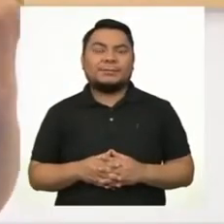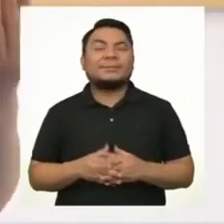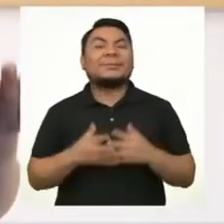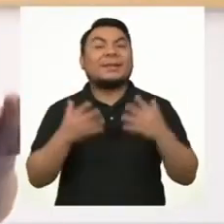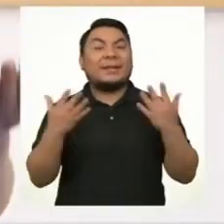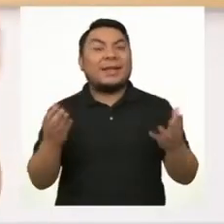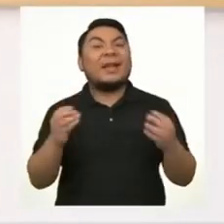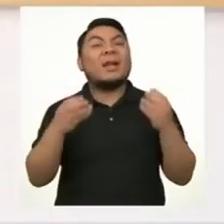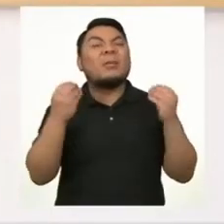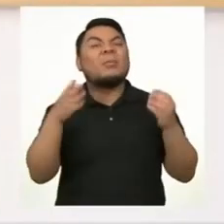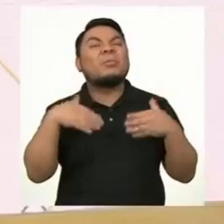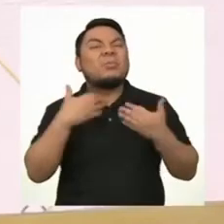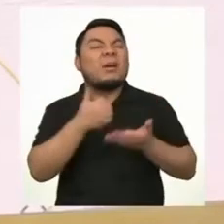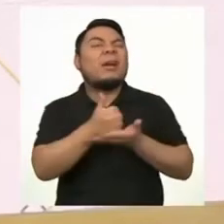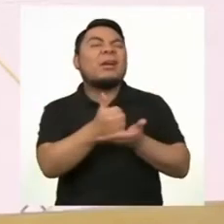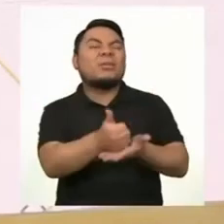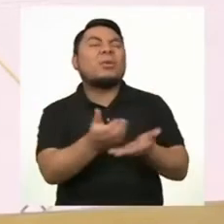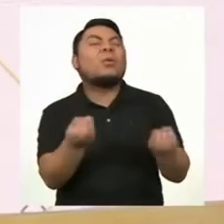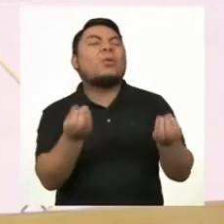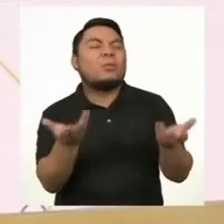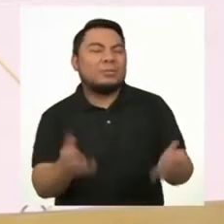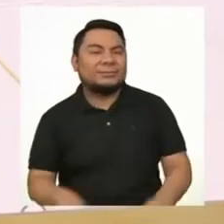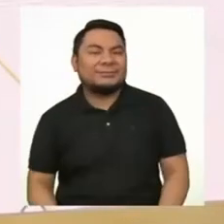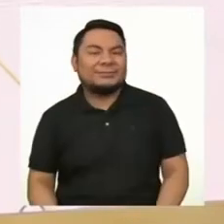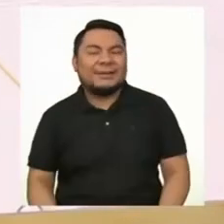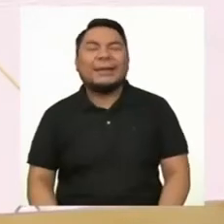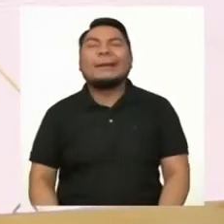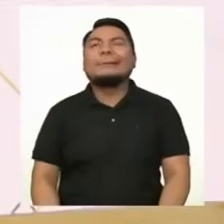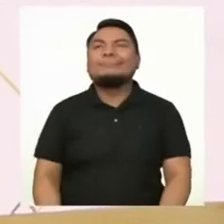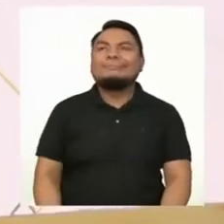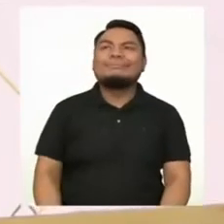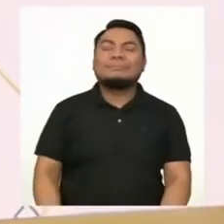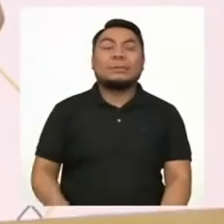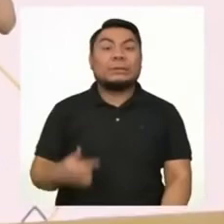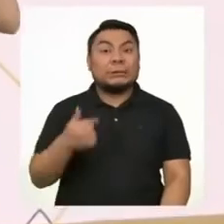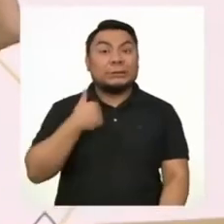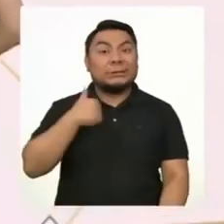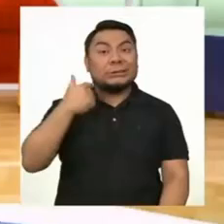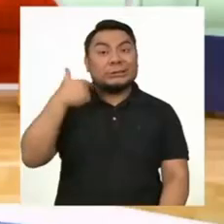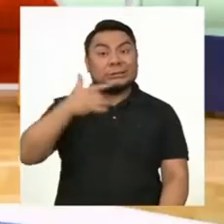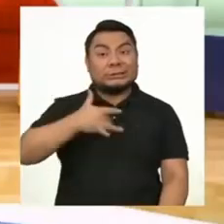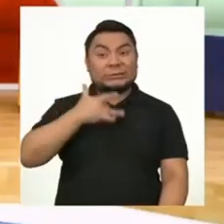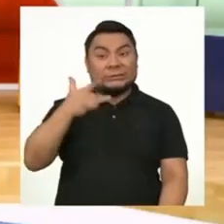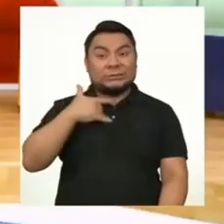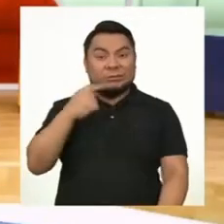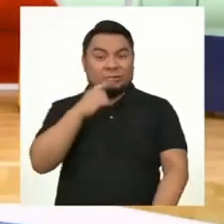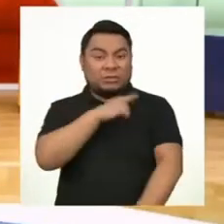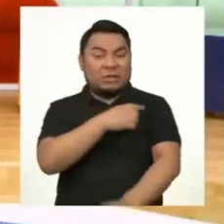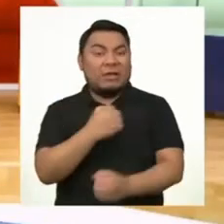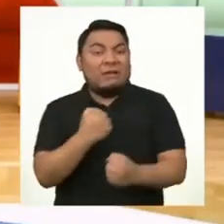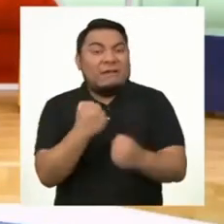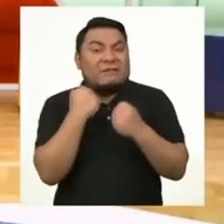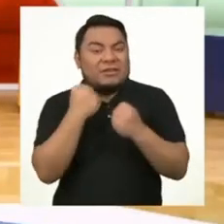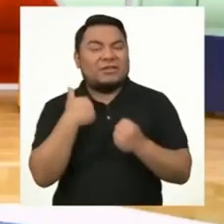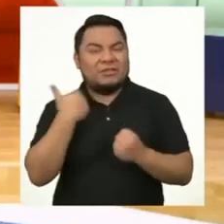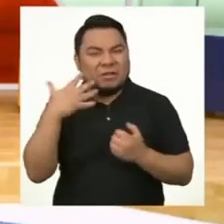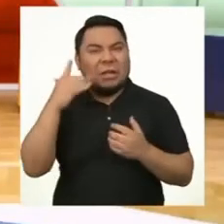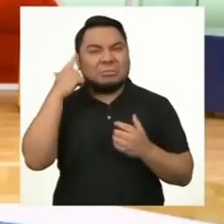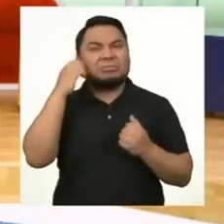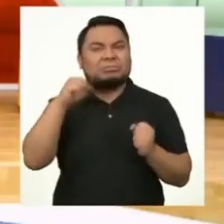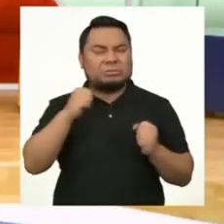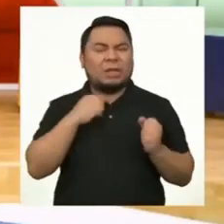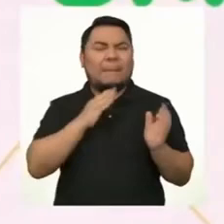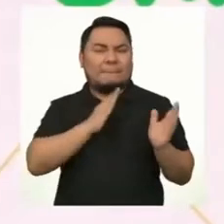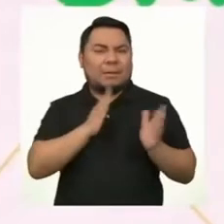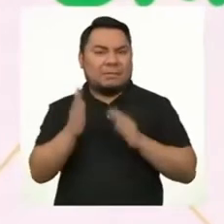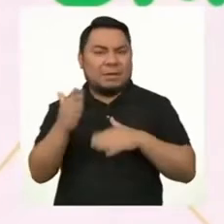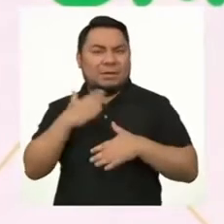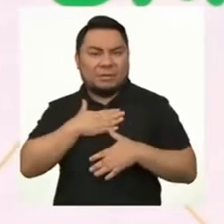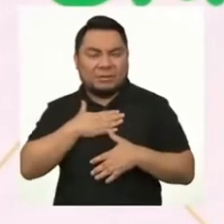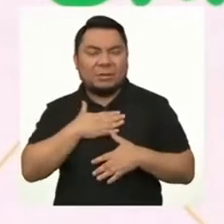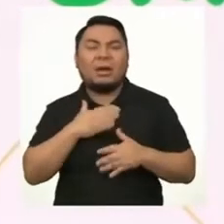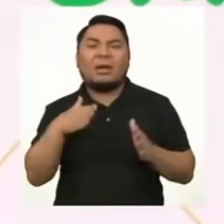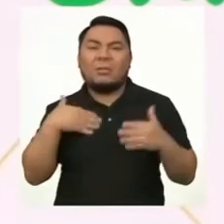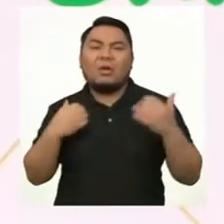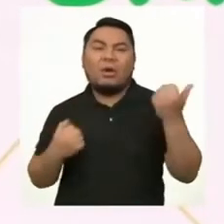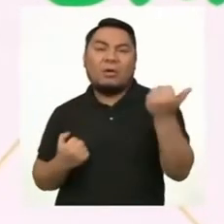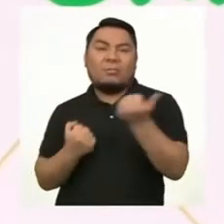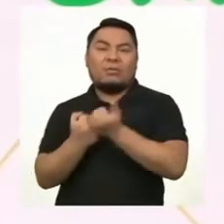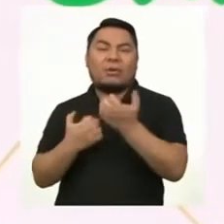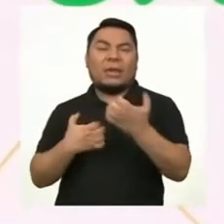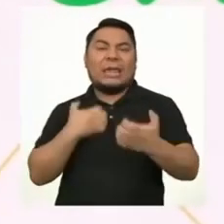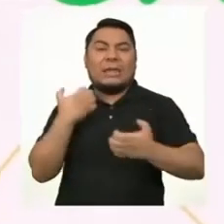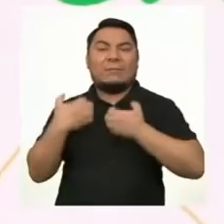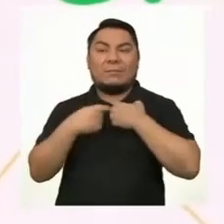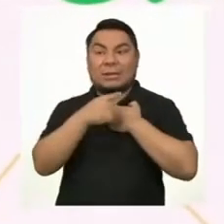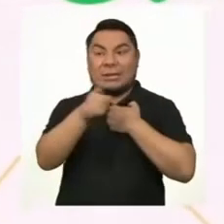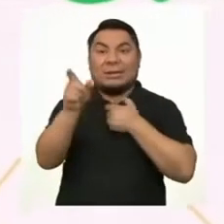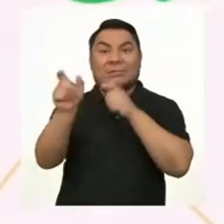¿Cómo podríamos ayudar? Bueno, si nos sentimos más fuertes y más preparados, podemos ser un soporte